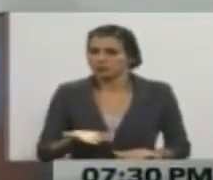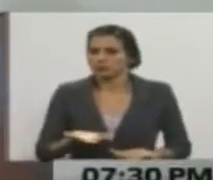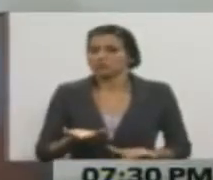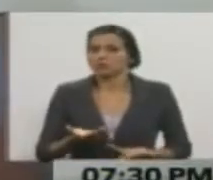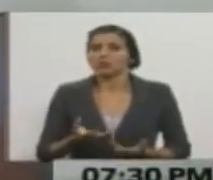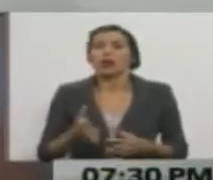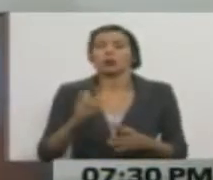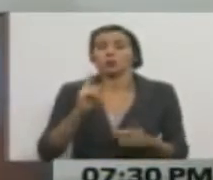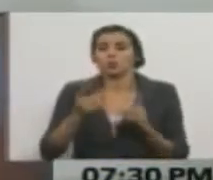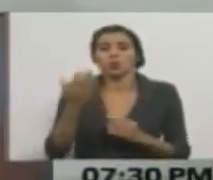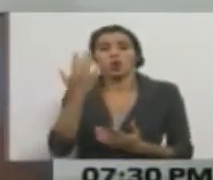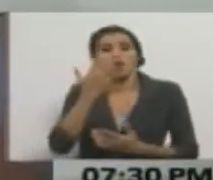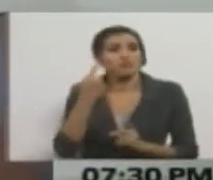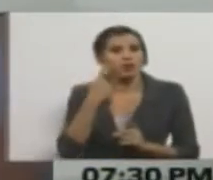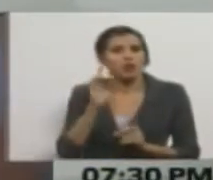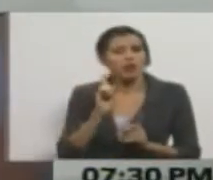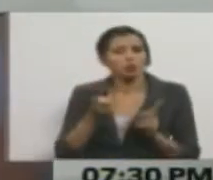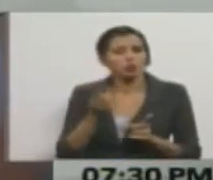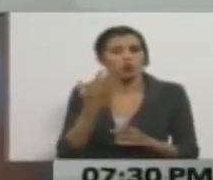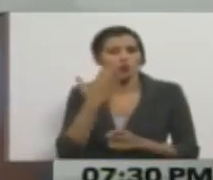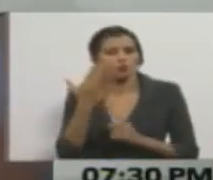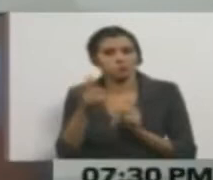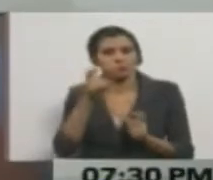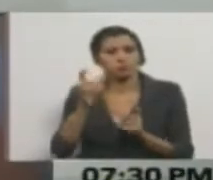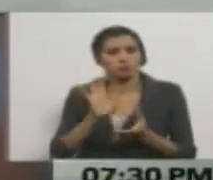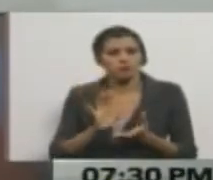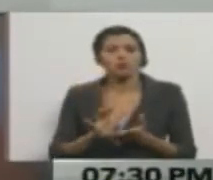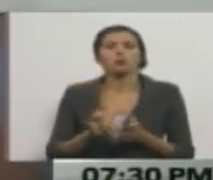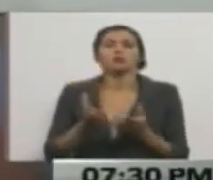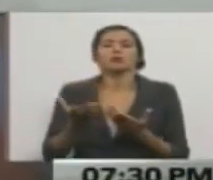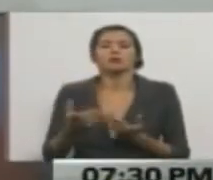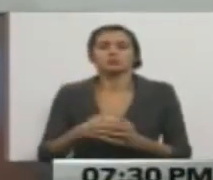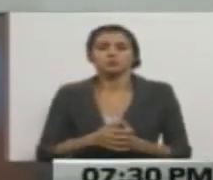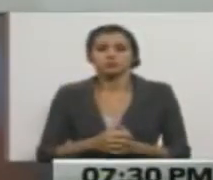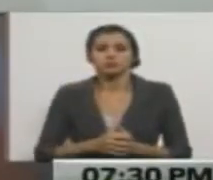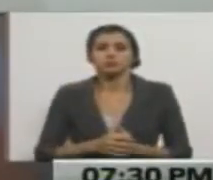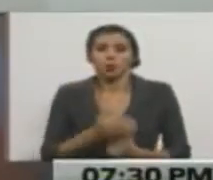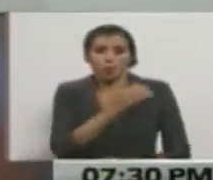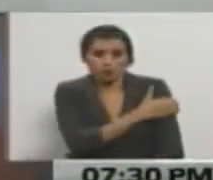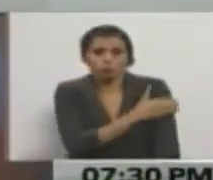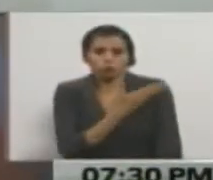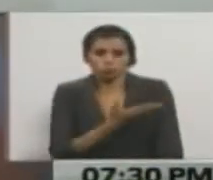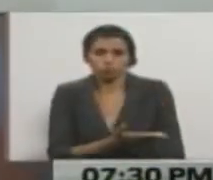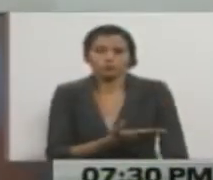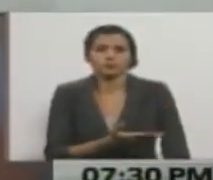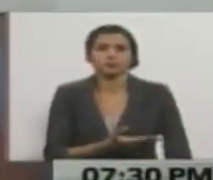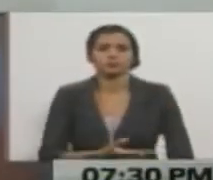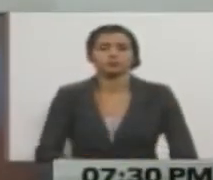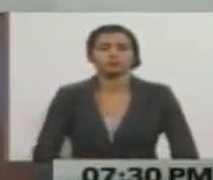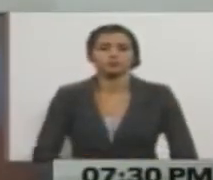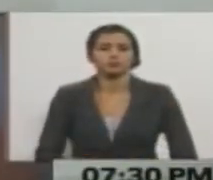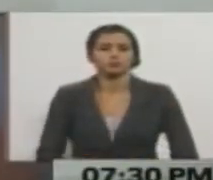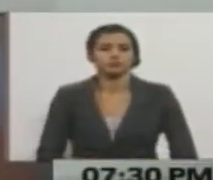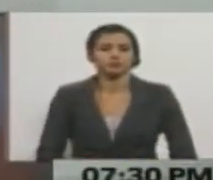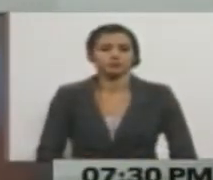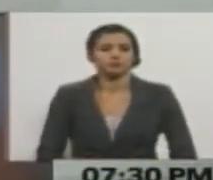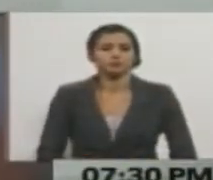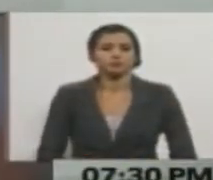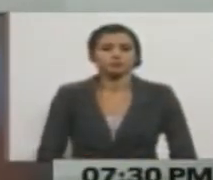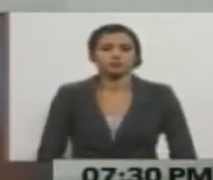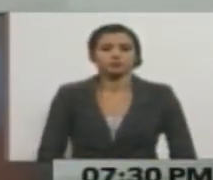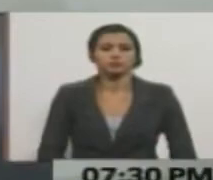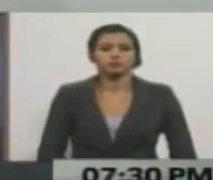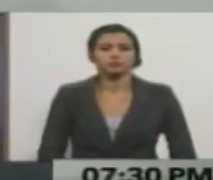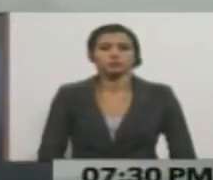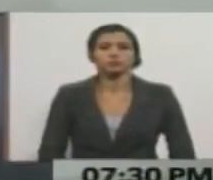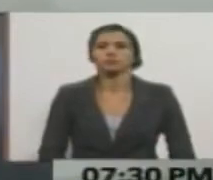mesa, y es que la parte opositora, tenía en sus manos una